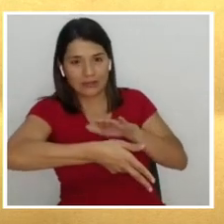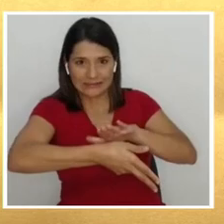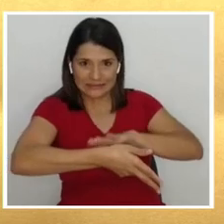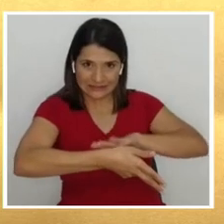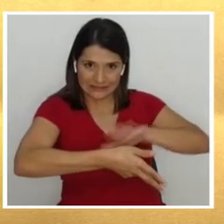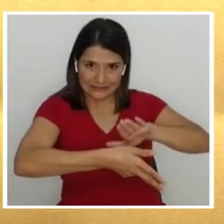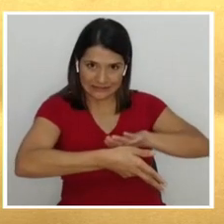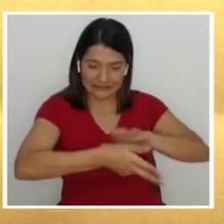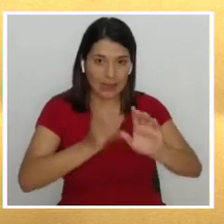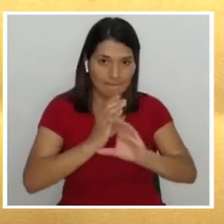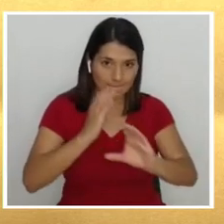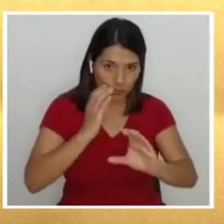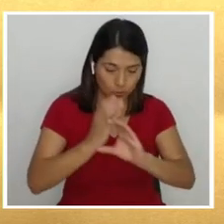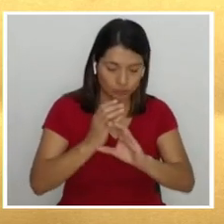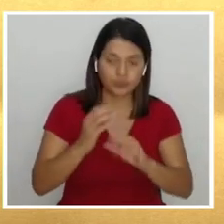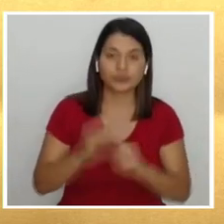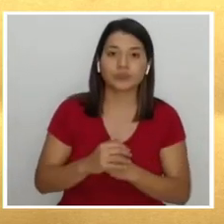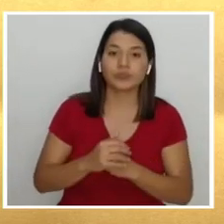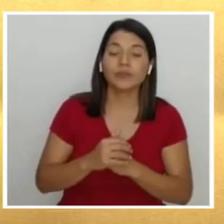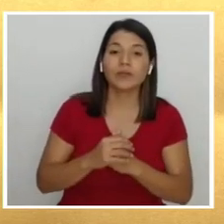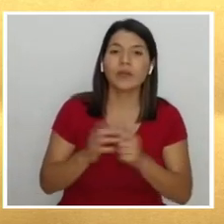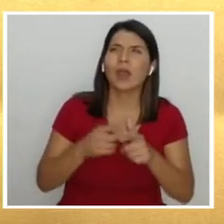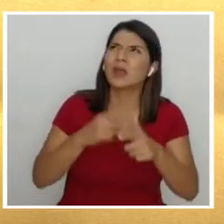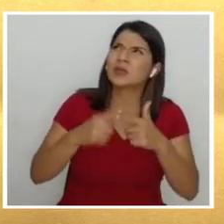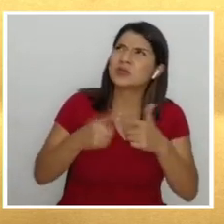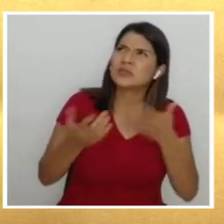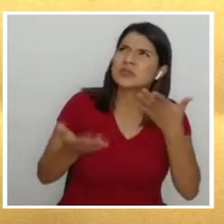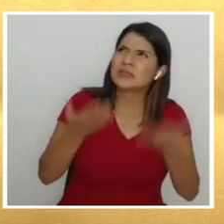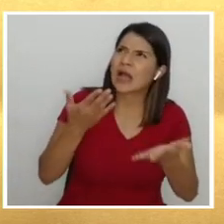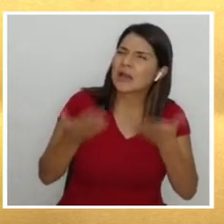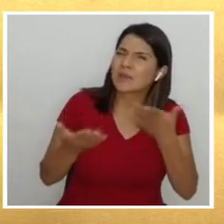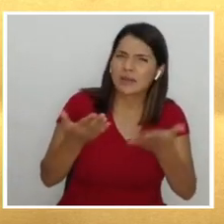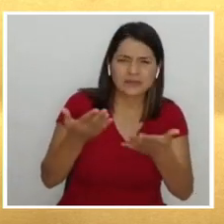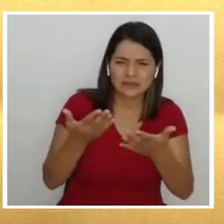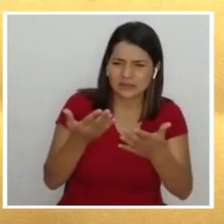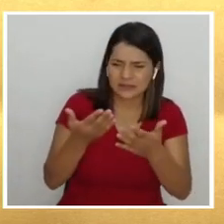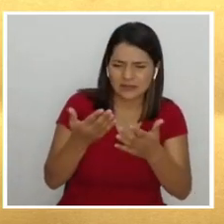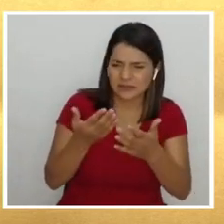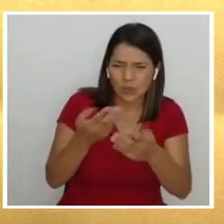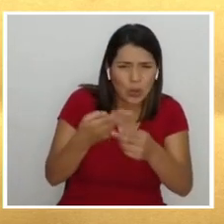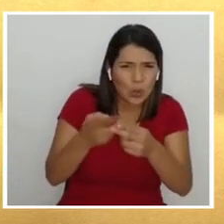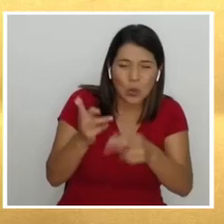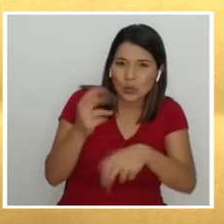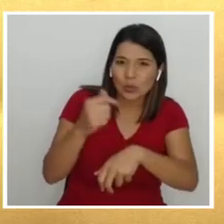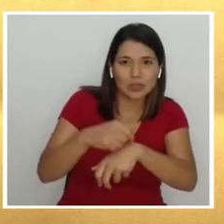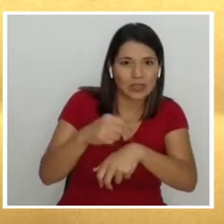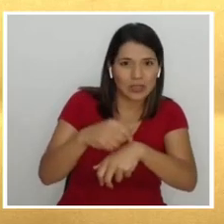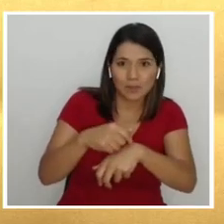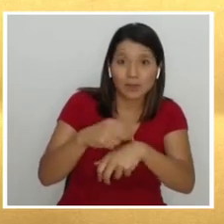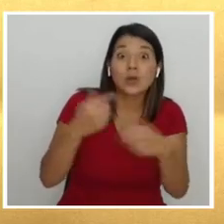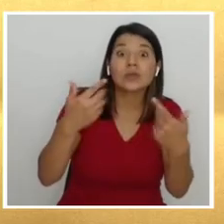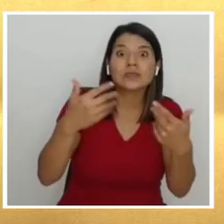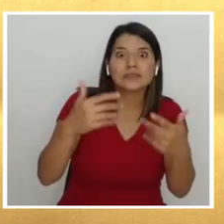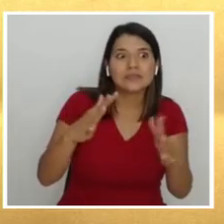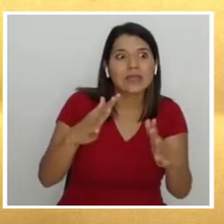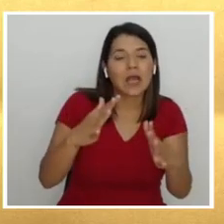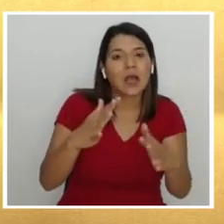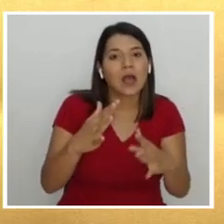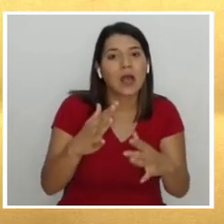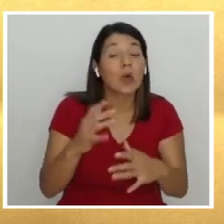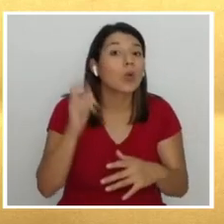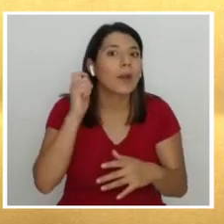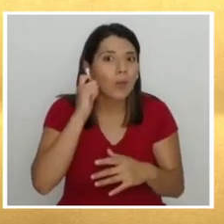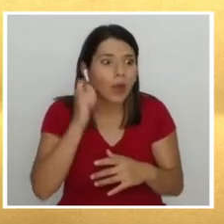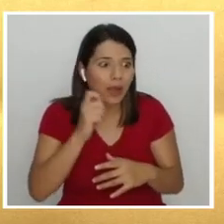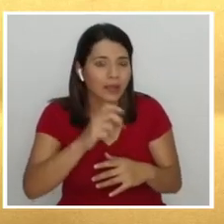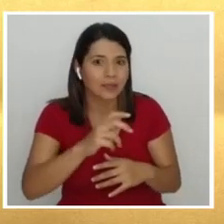Posteriormente pasaron tal vez unos minutos, un tiempo muy corto, cuando ya venía una señora saliendo del precipicio, venía